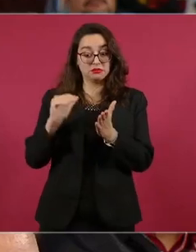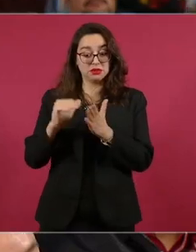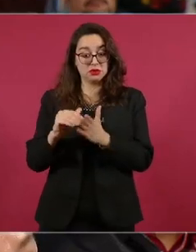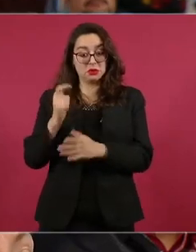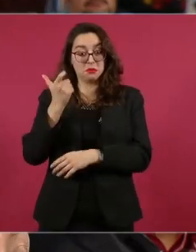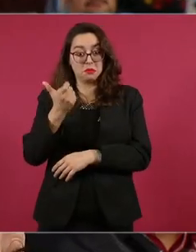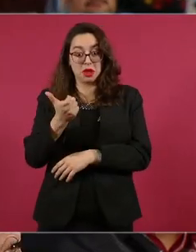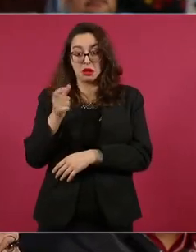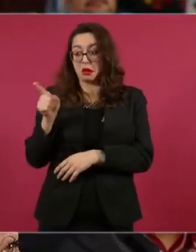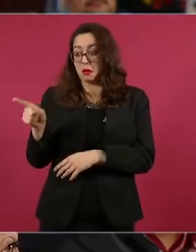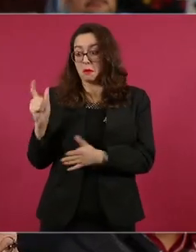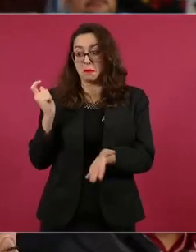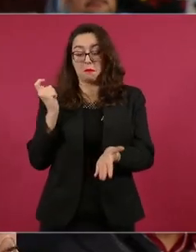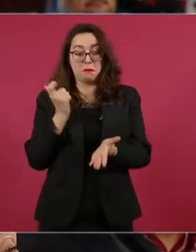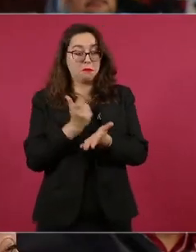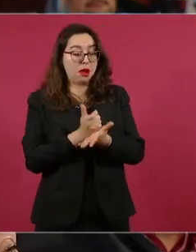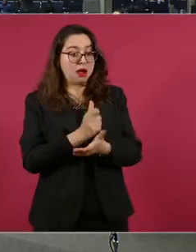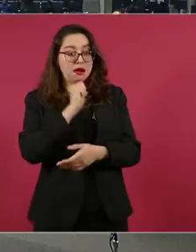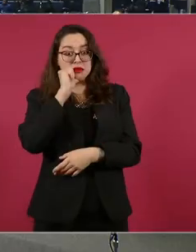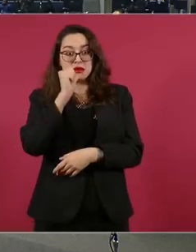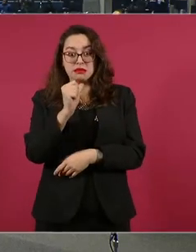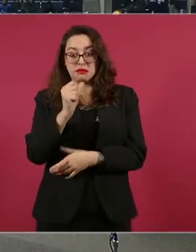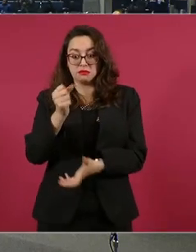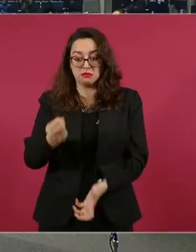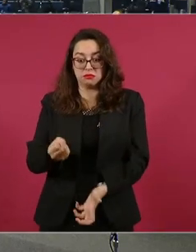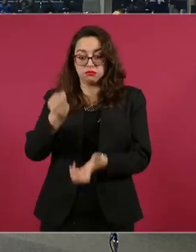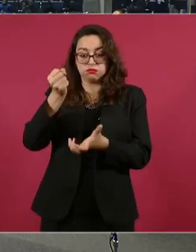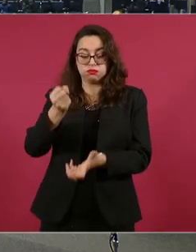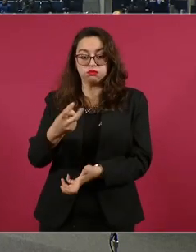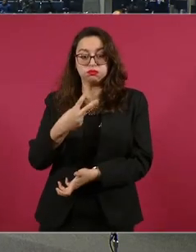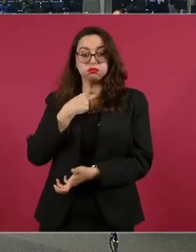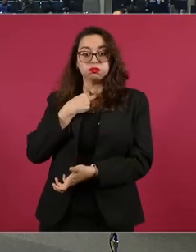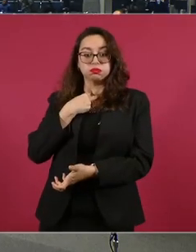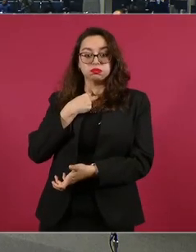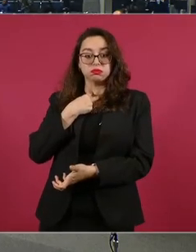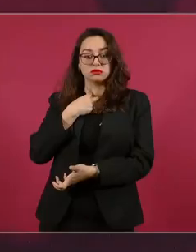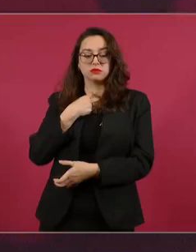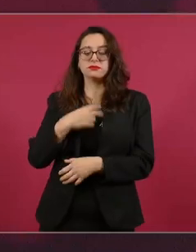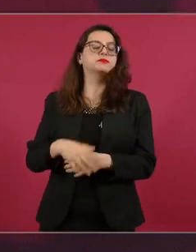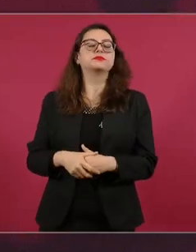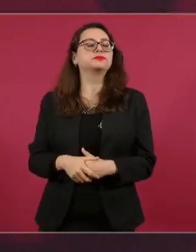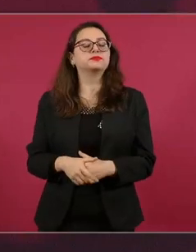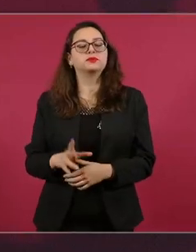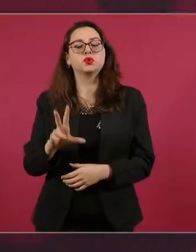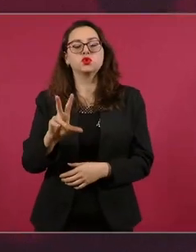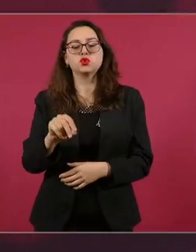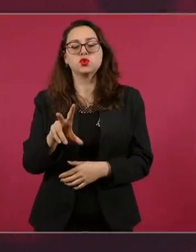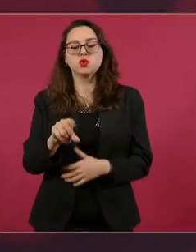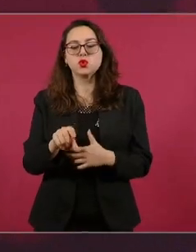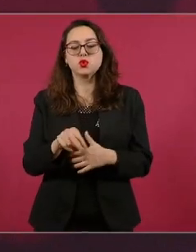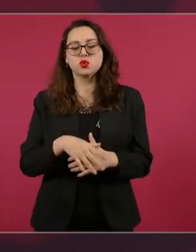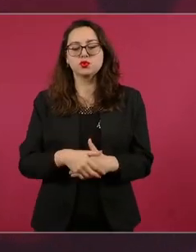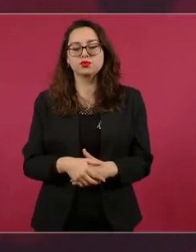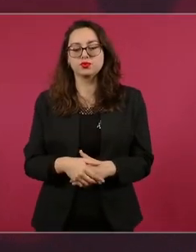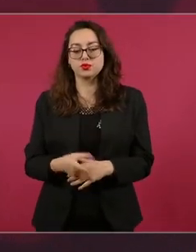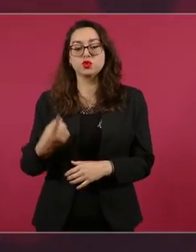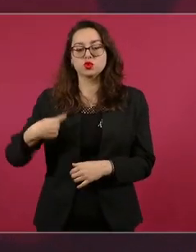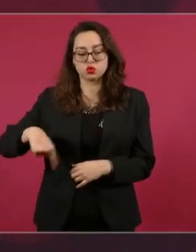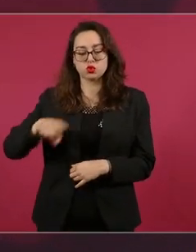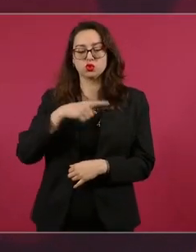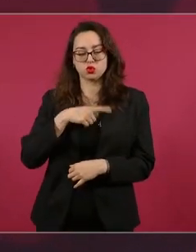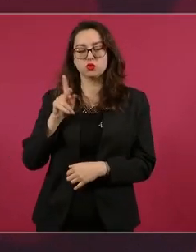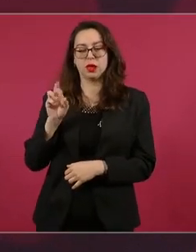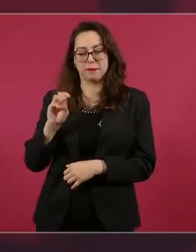80,000 millones de pesos, ¿no? Entonces, es que estamos ayudando a Pemex, miren, por decreto, por